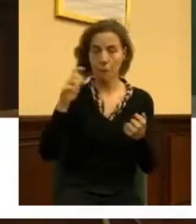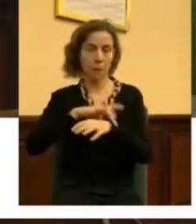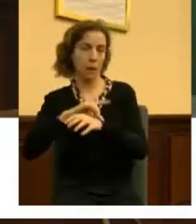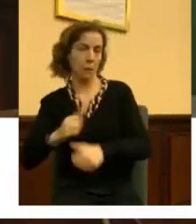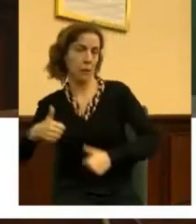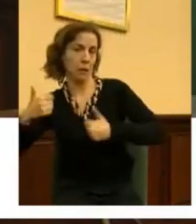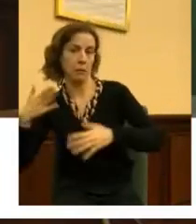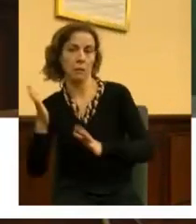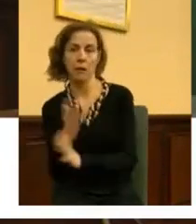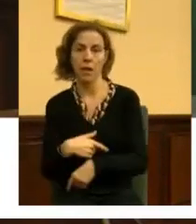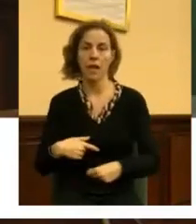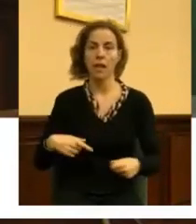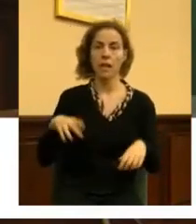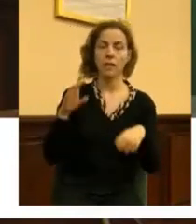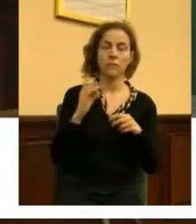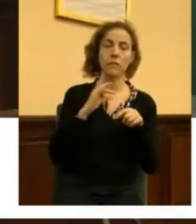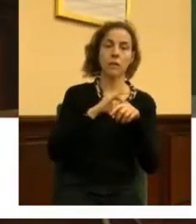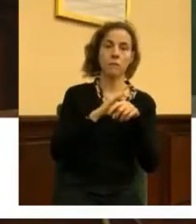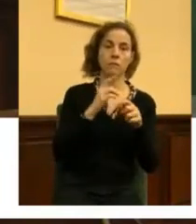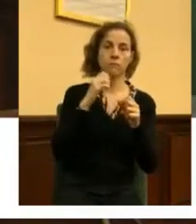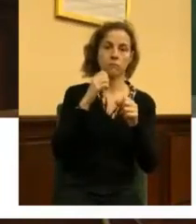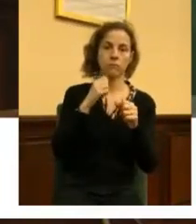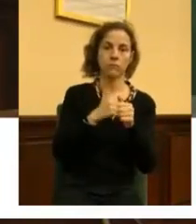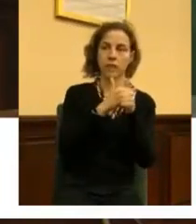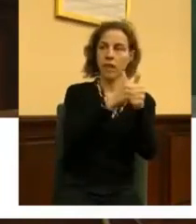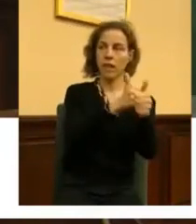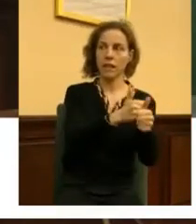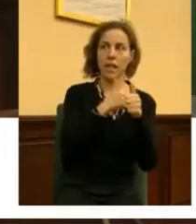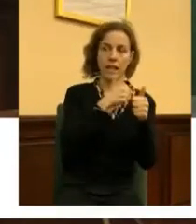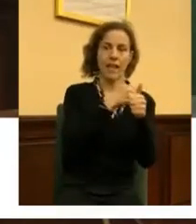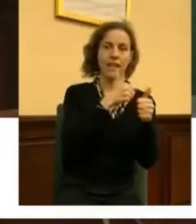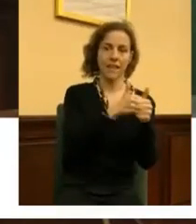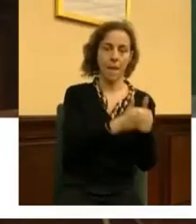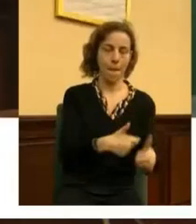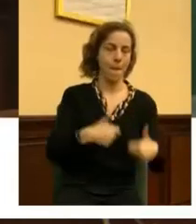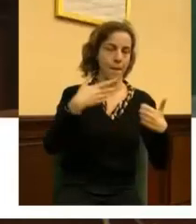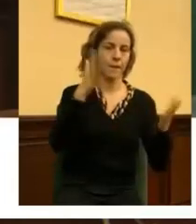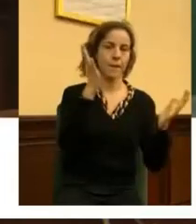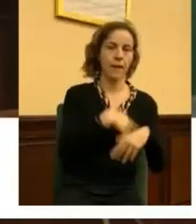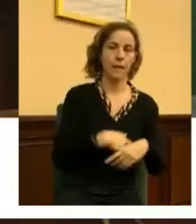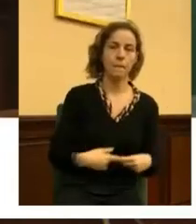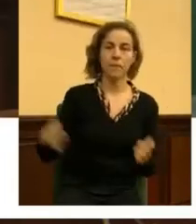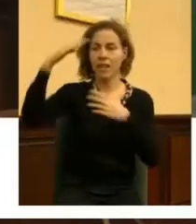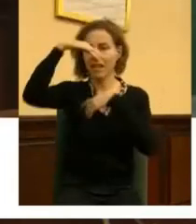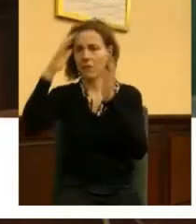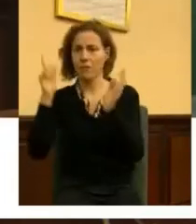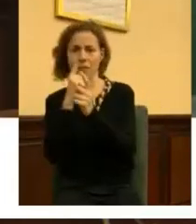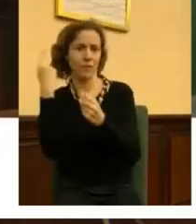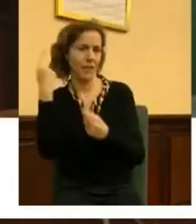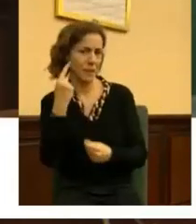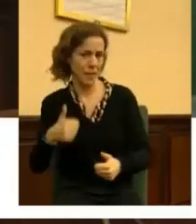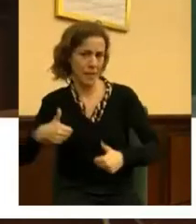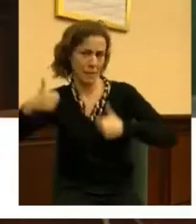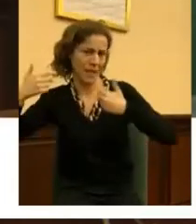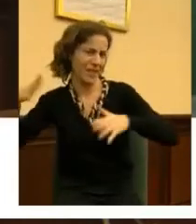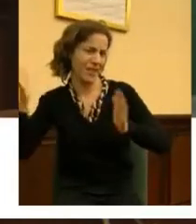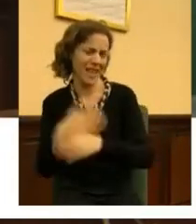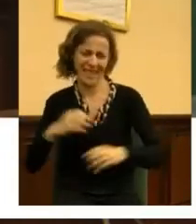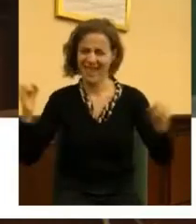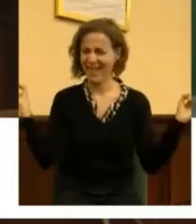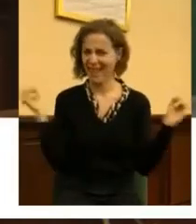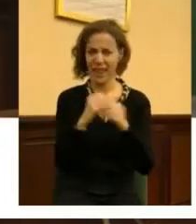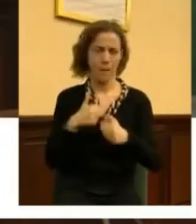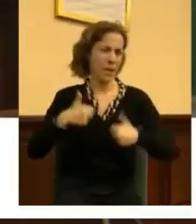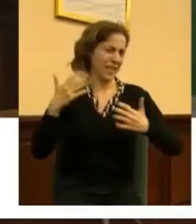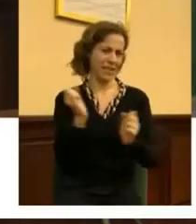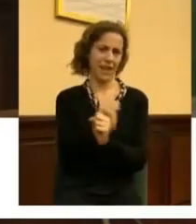ni más rastreadores, ni más medios para la atención primaria, ni más nada, ni más nada. Antes he oído a